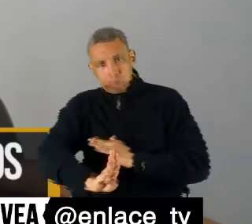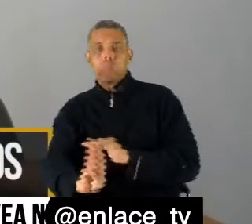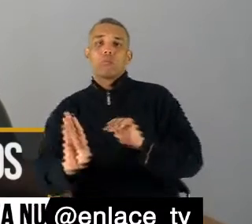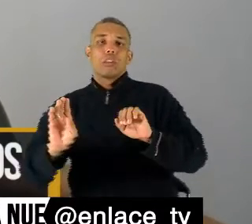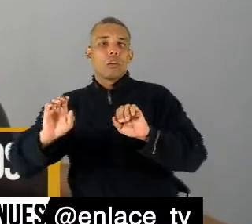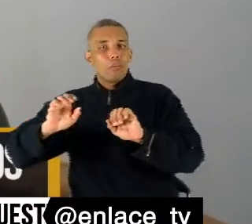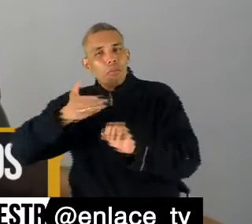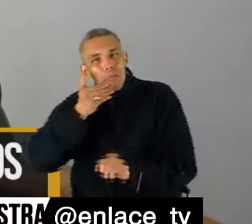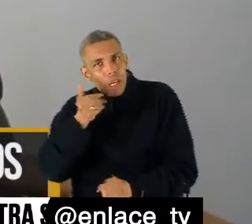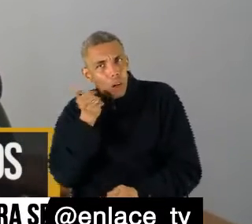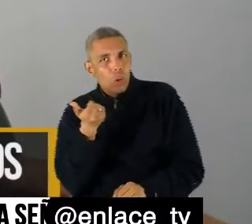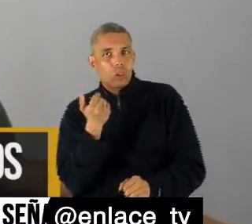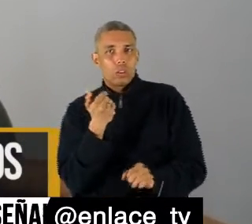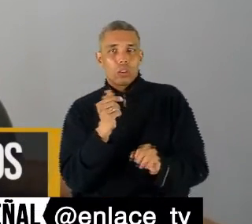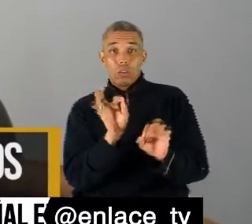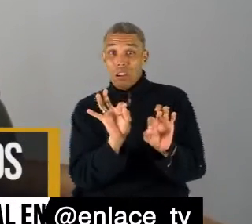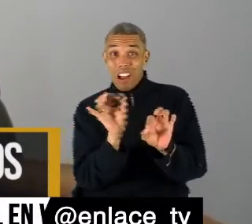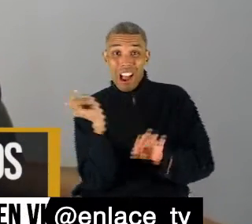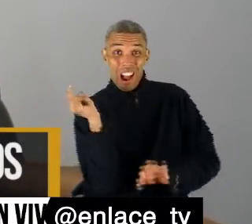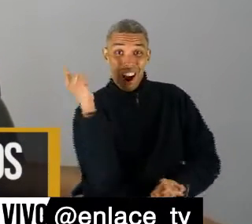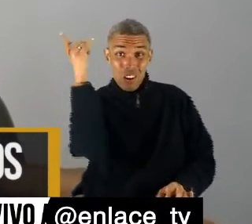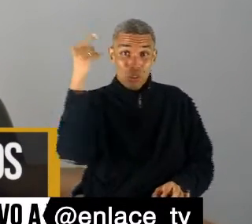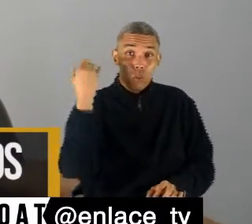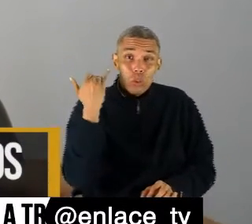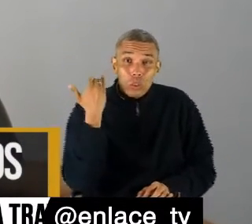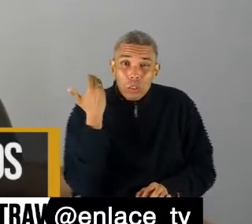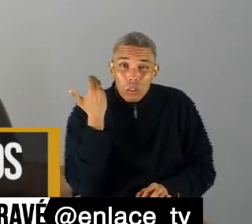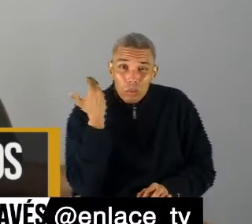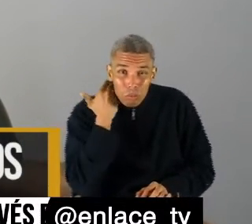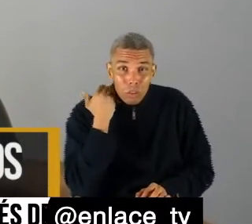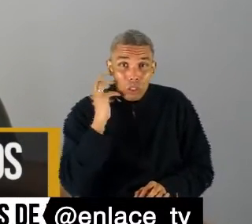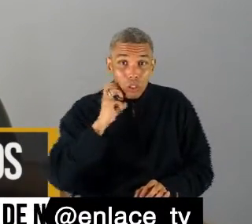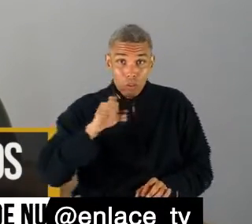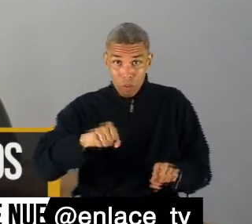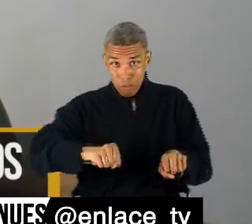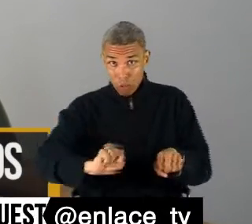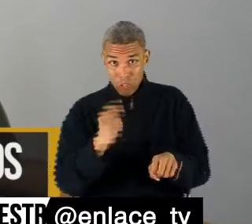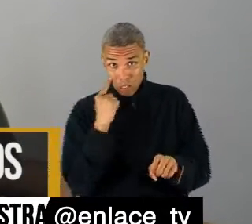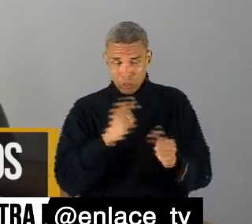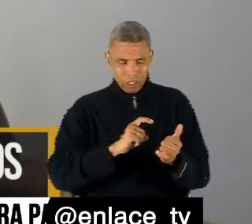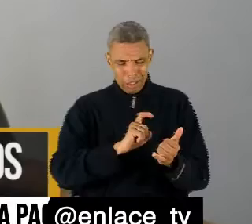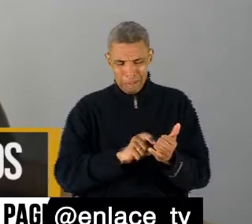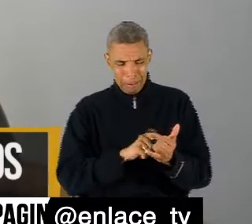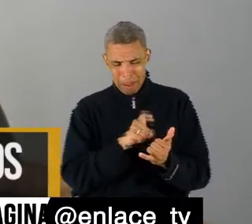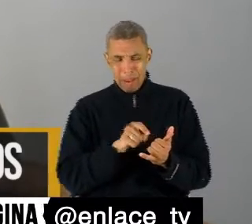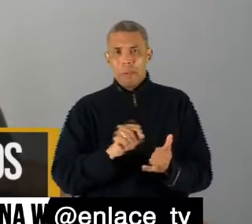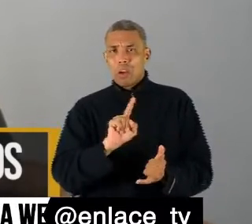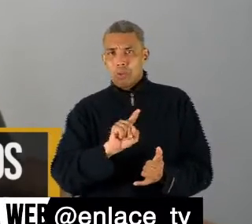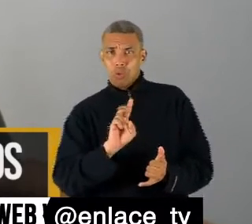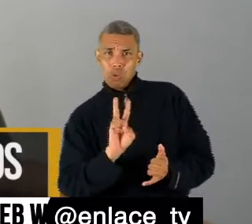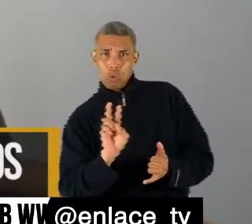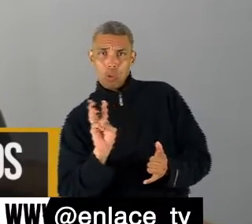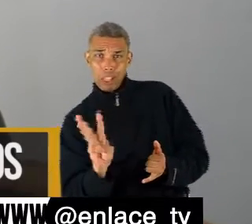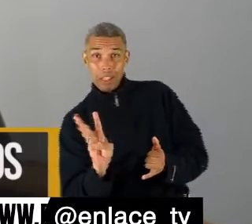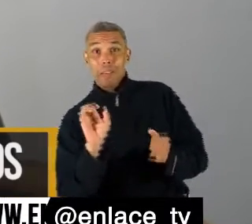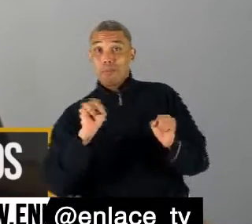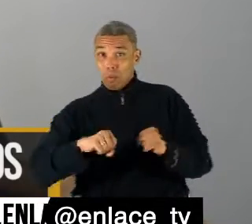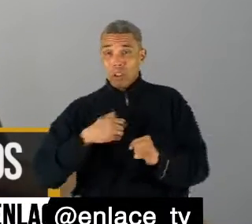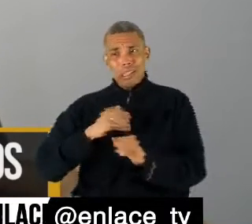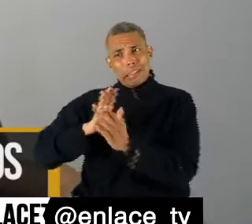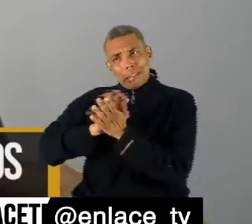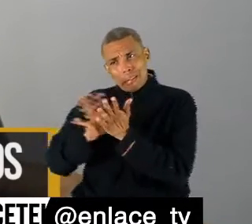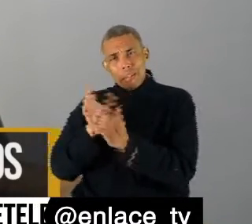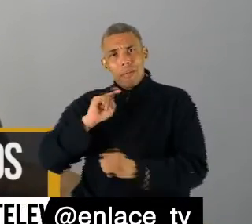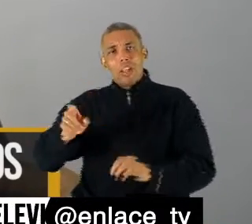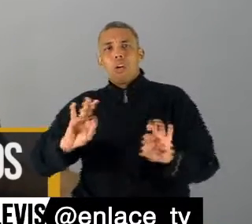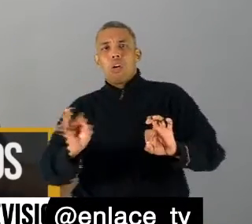pues al sistema 123 a través del aplicativo Polis o al número del cuadrante cuando se presente un hecho de esos, o